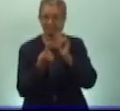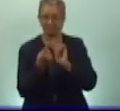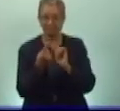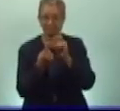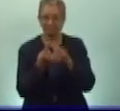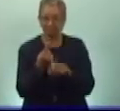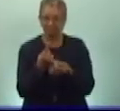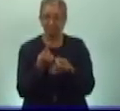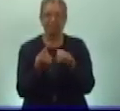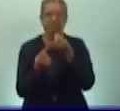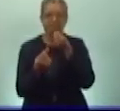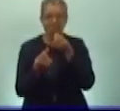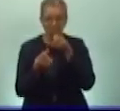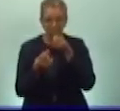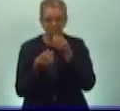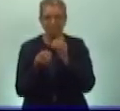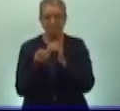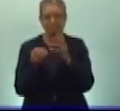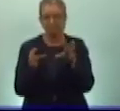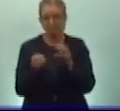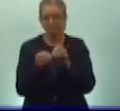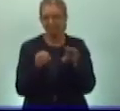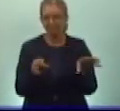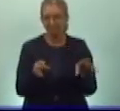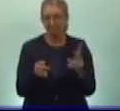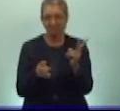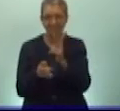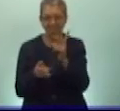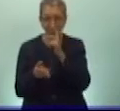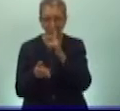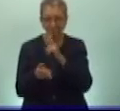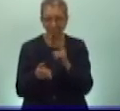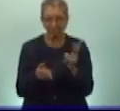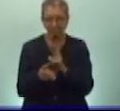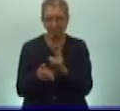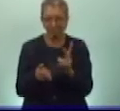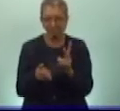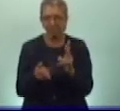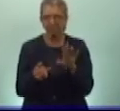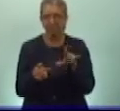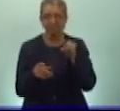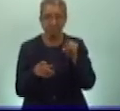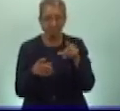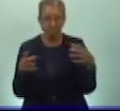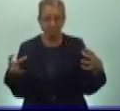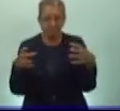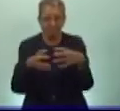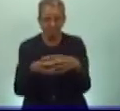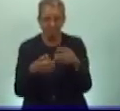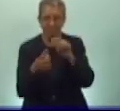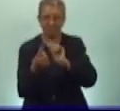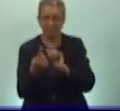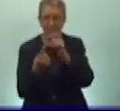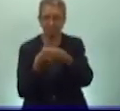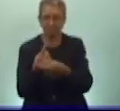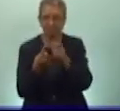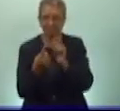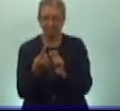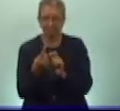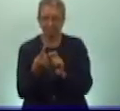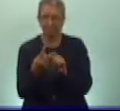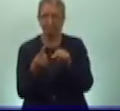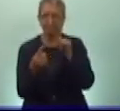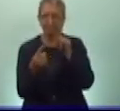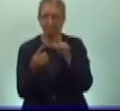6 plátanos pueden repartirse por igual entre dos niños. Bueno, ahí está el conjunto de plátanos o de la manera que se pueden nombrar en